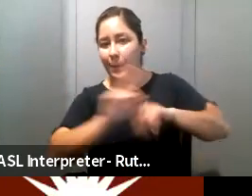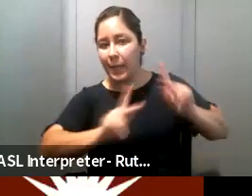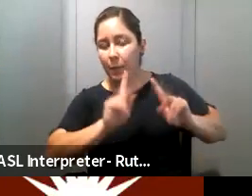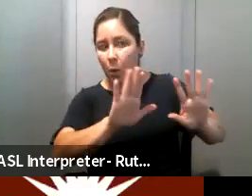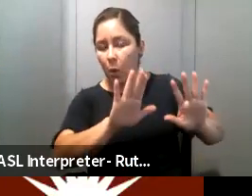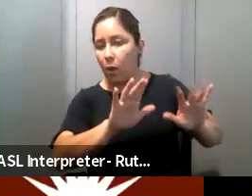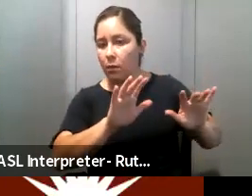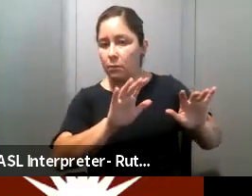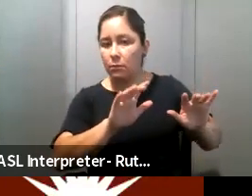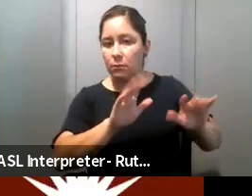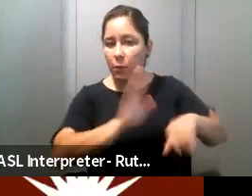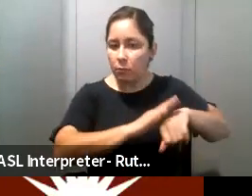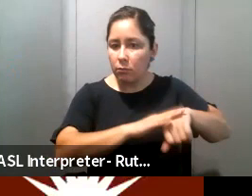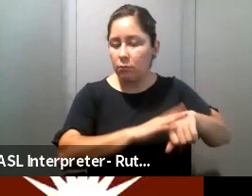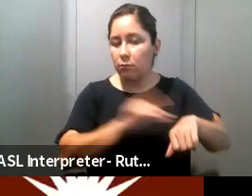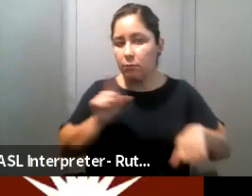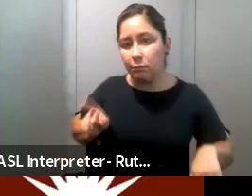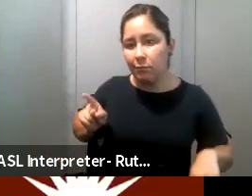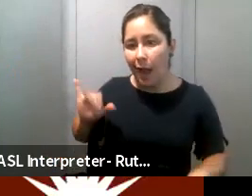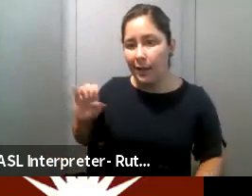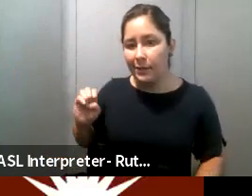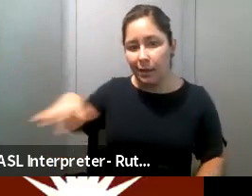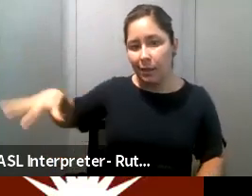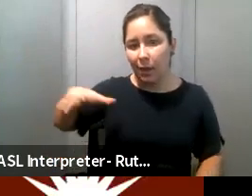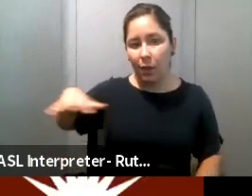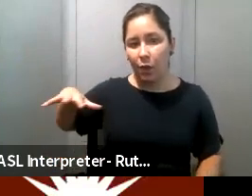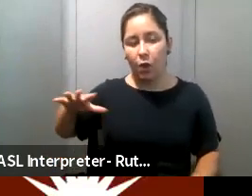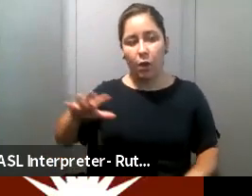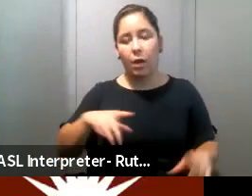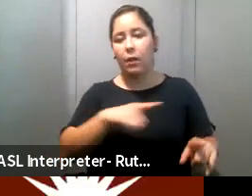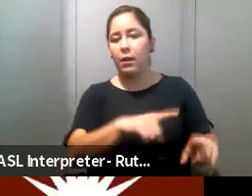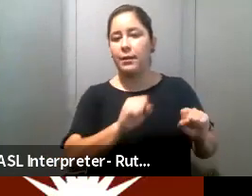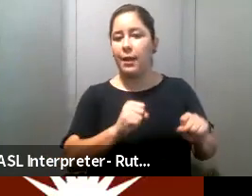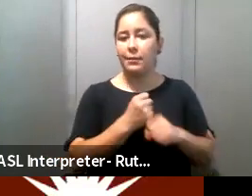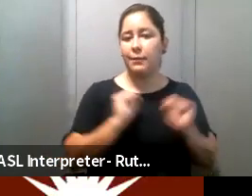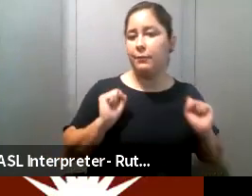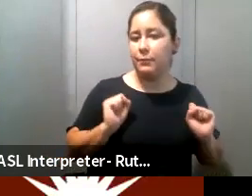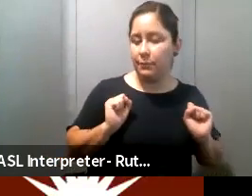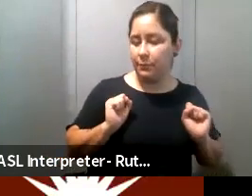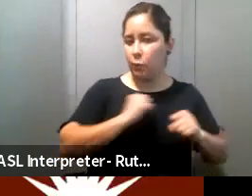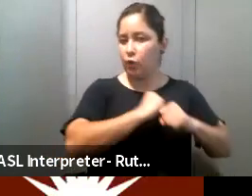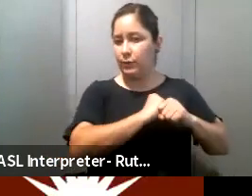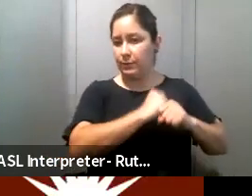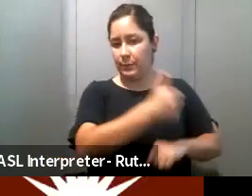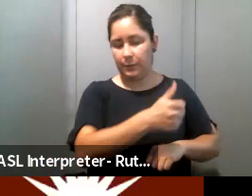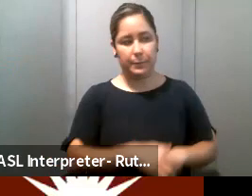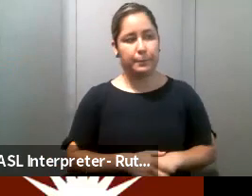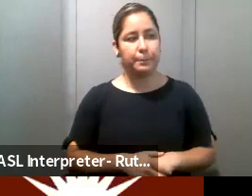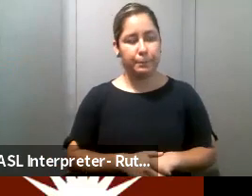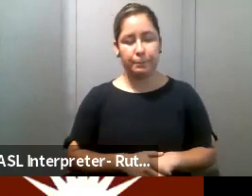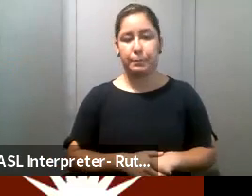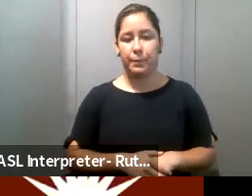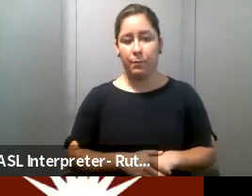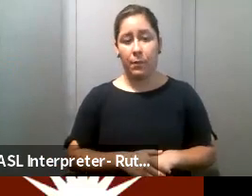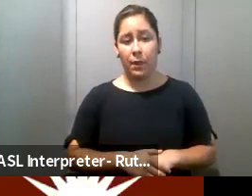proveer información para poder tener una asesoría legal. También la escasez de personal y capacidad para proveer información en el